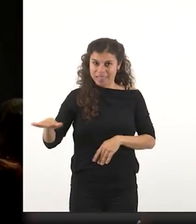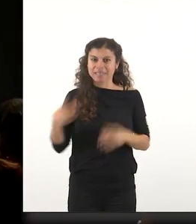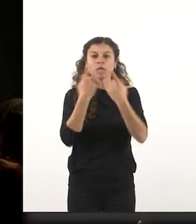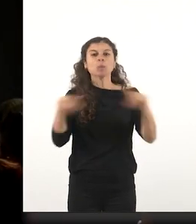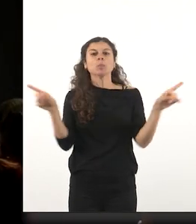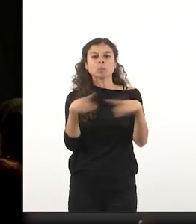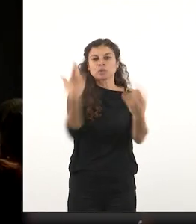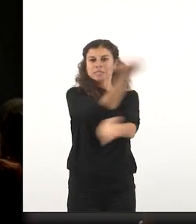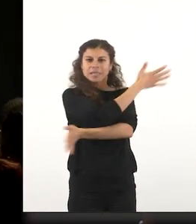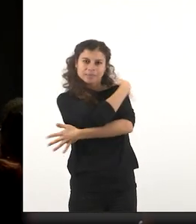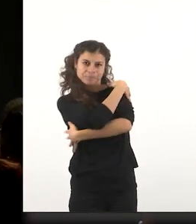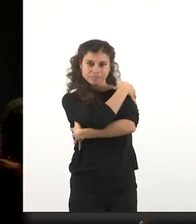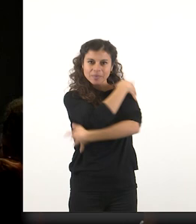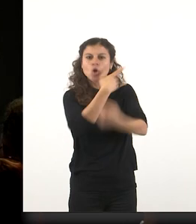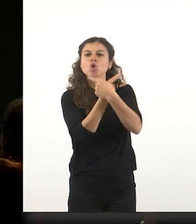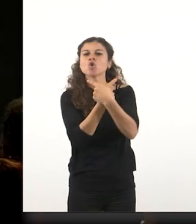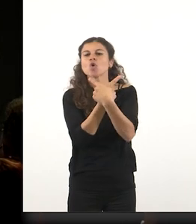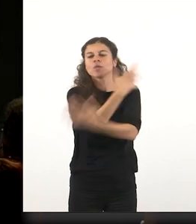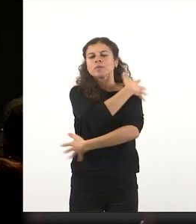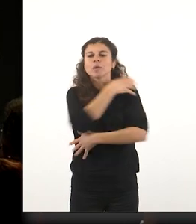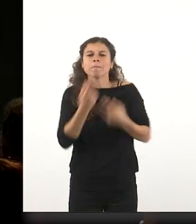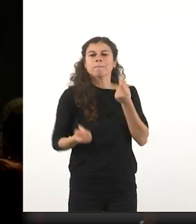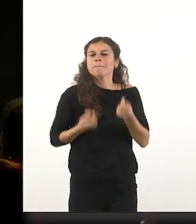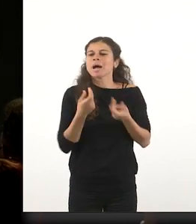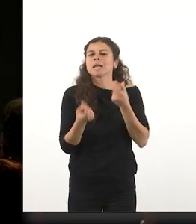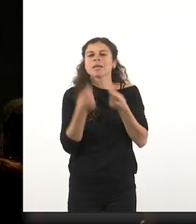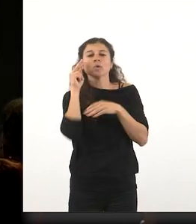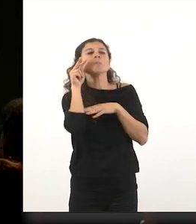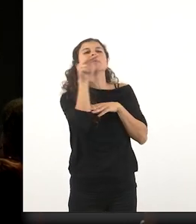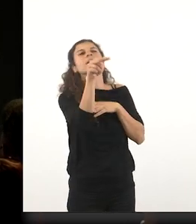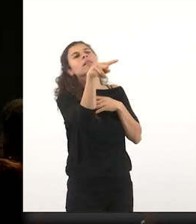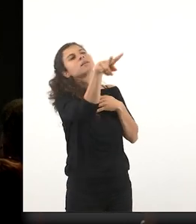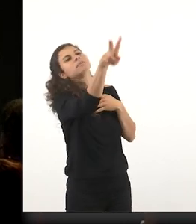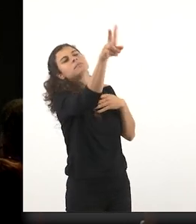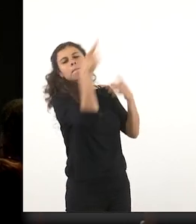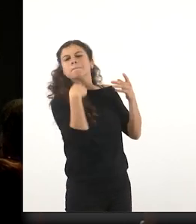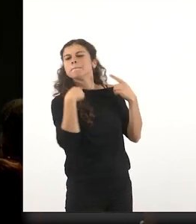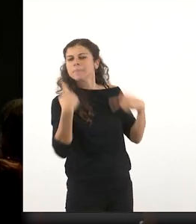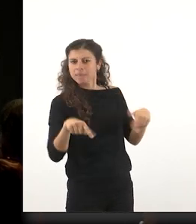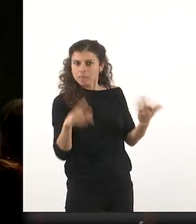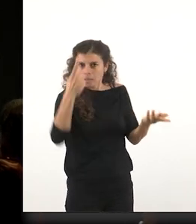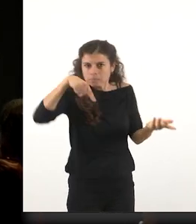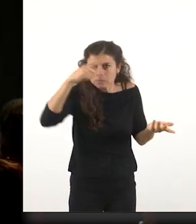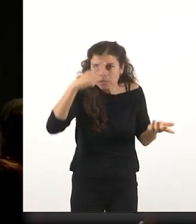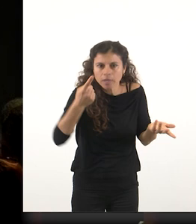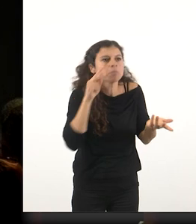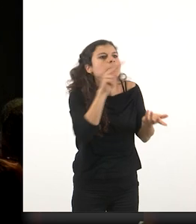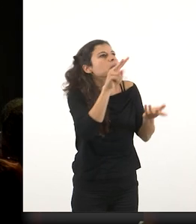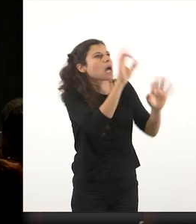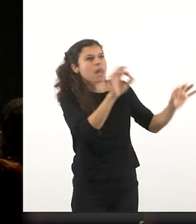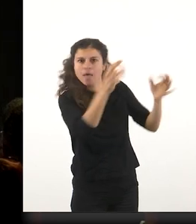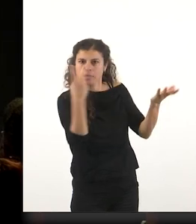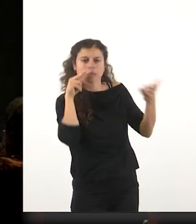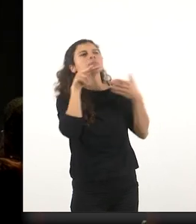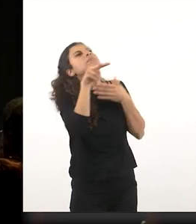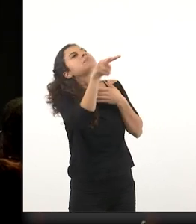el momento restregón, que estaba yo con mi novia así, bailando, empiezo a mirar al infinito, ¿sabéis qué mirada os digo, no? Una mirada que no es a nadie, hija, contigo misma. Con el momento.